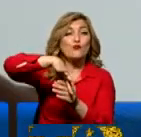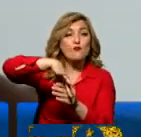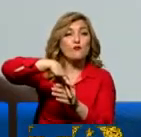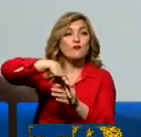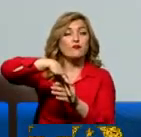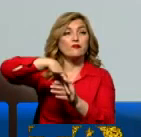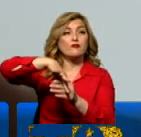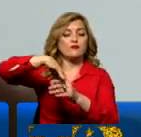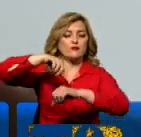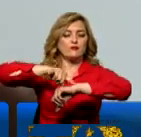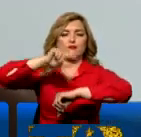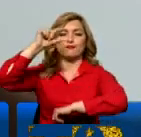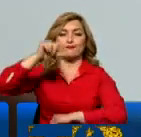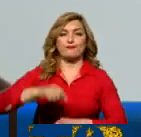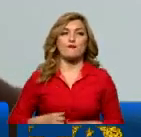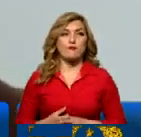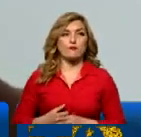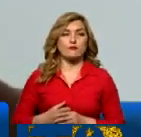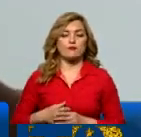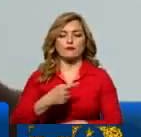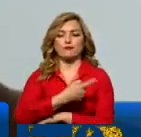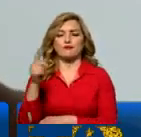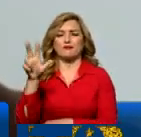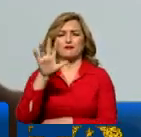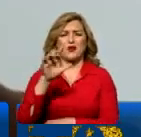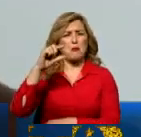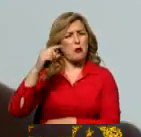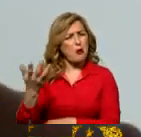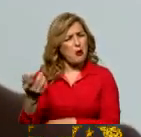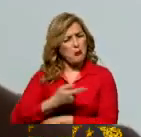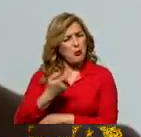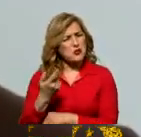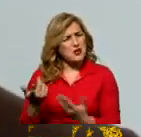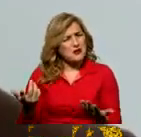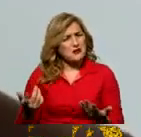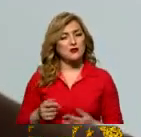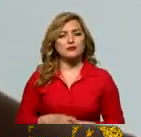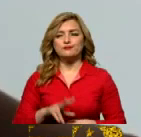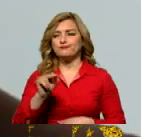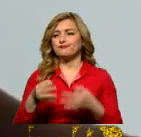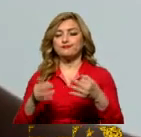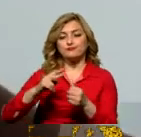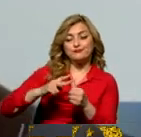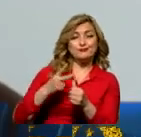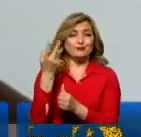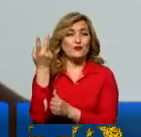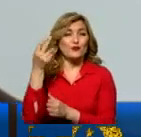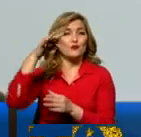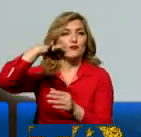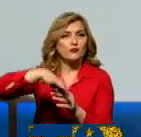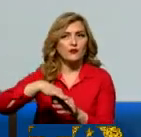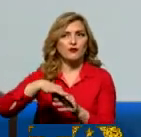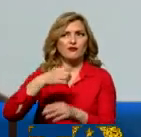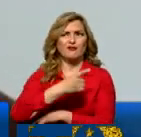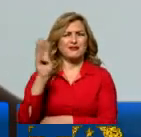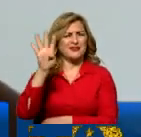un periodo muy reducido. O sea, los 35 días es muy reducido. Y es injusto que para segunda vuelta exista 64